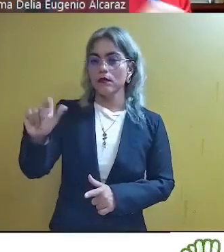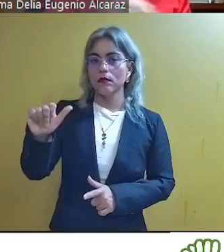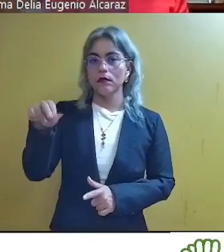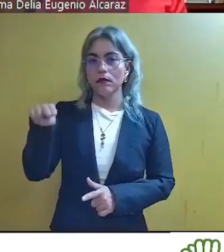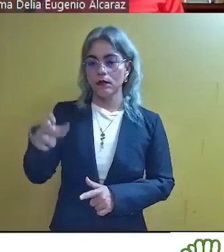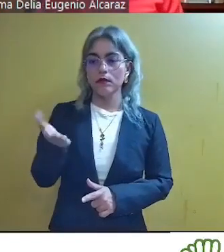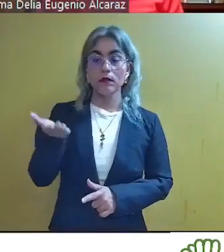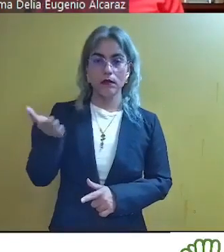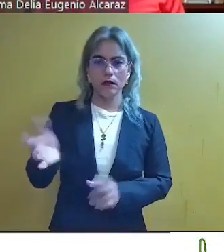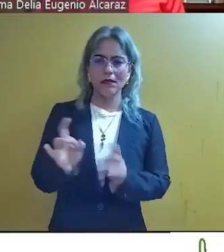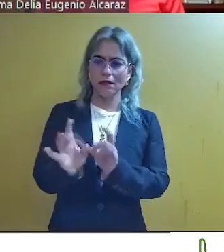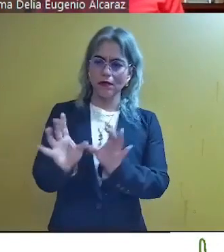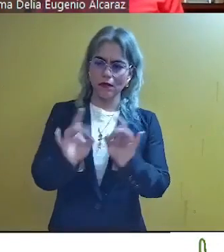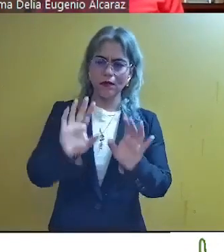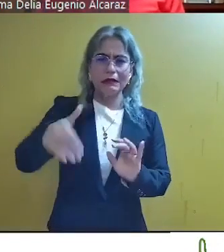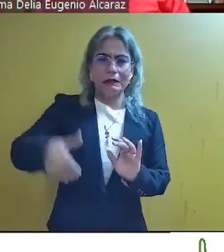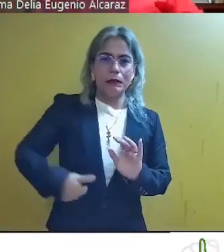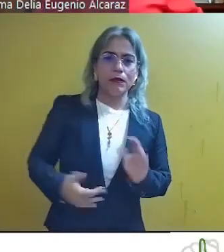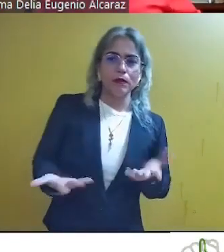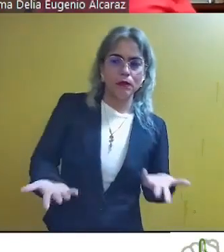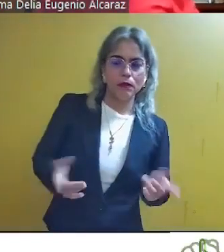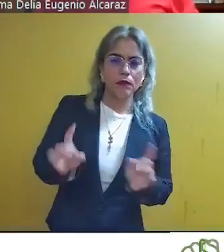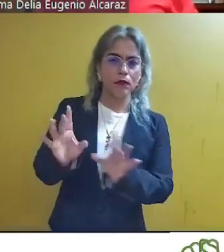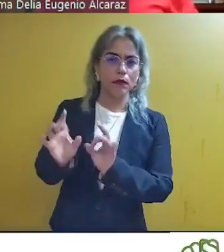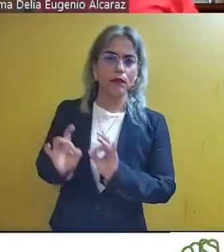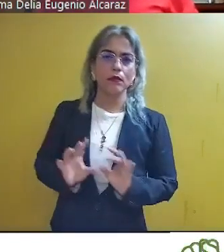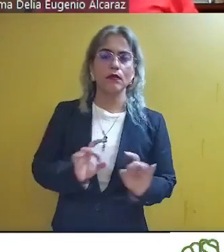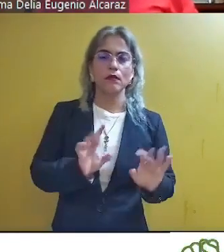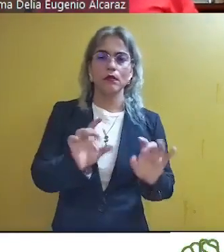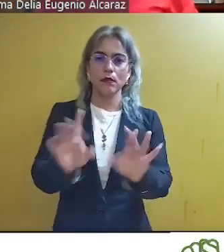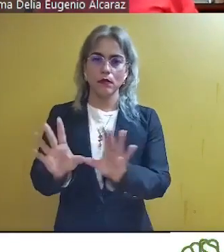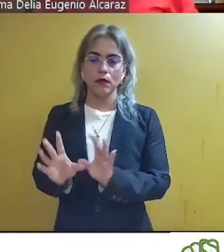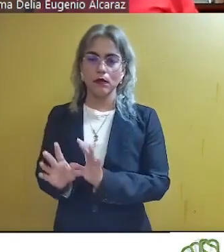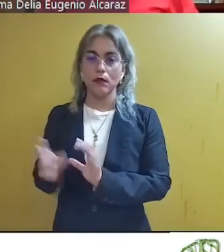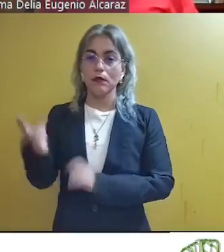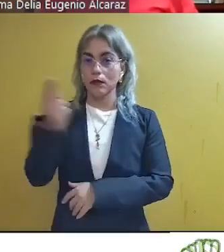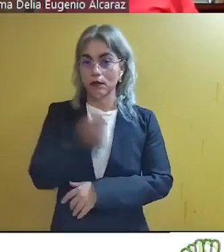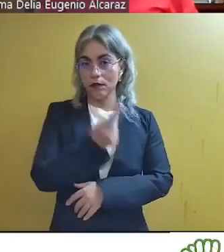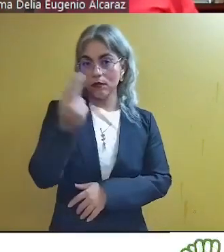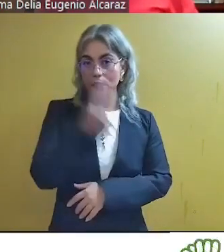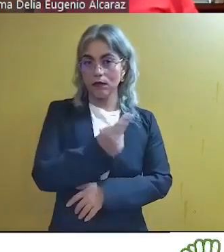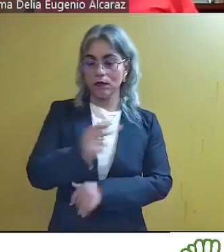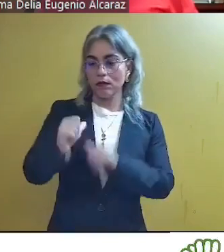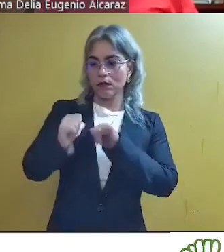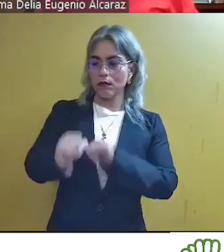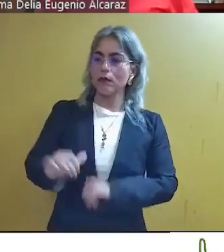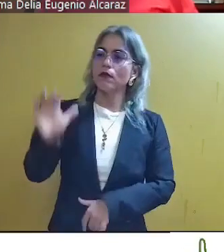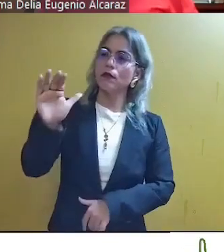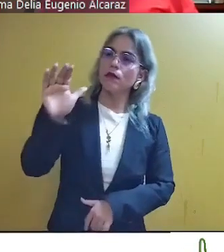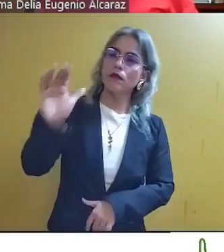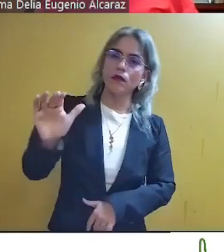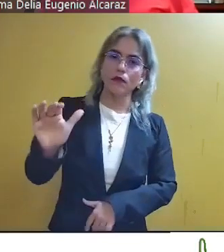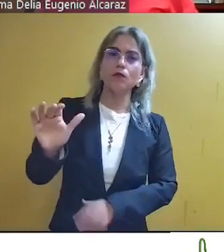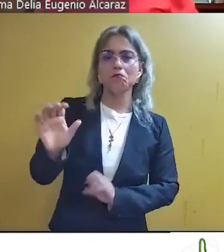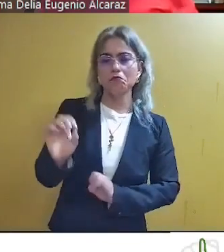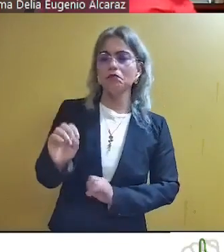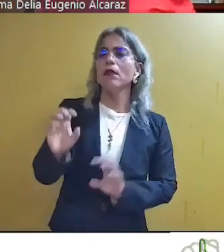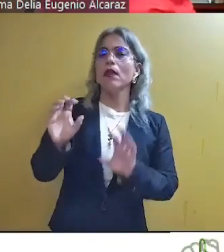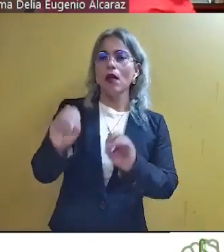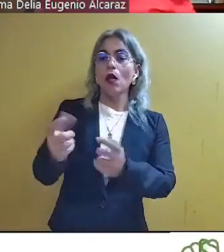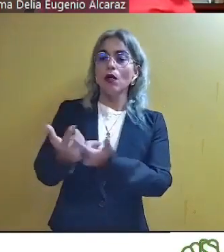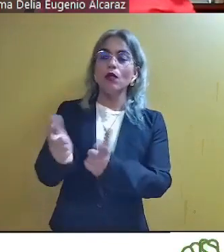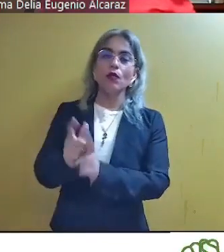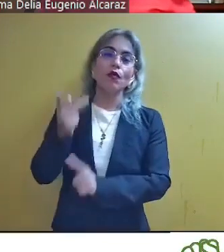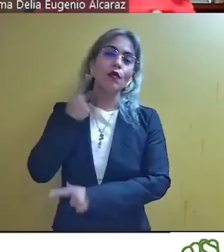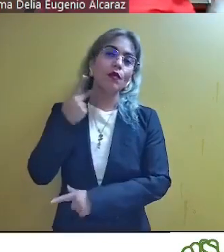los incidentes, el órgano de justicia intrapartidista tiene el deber de requerir a la autoridad o al órgano partidista responsable o vinculado